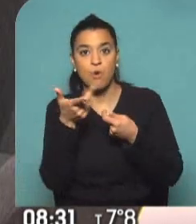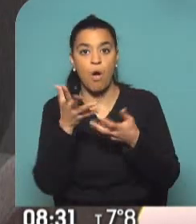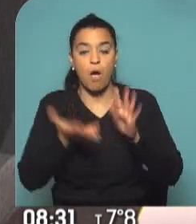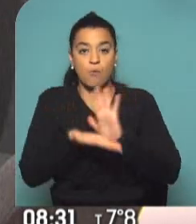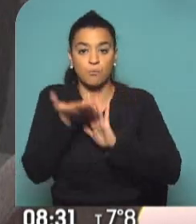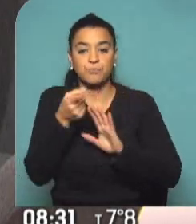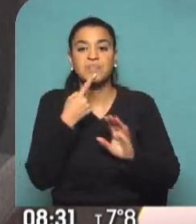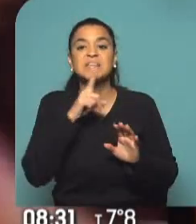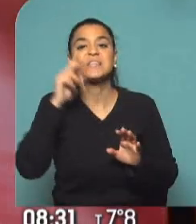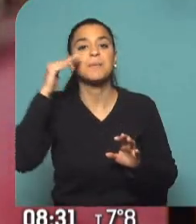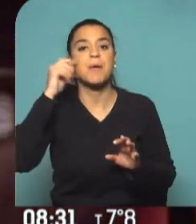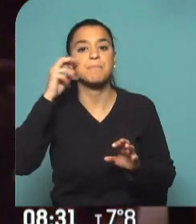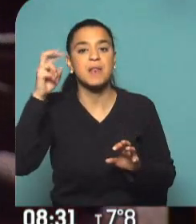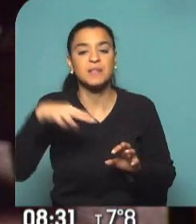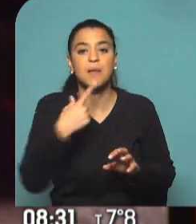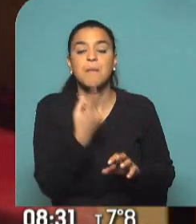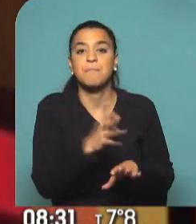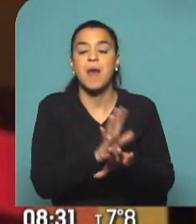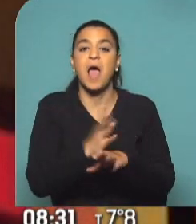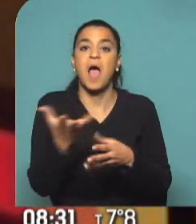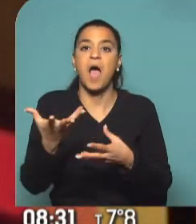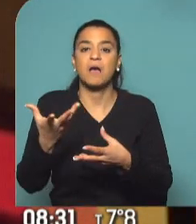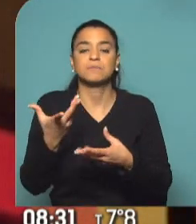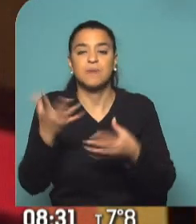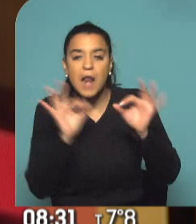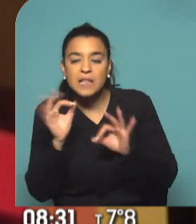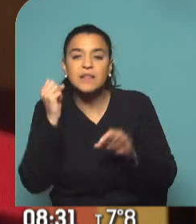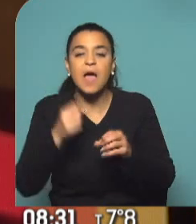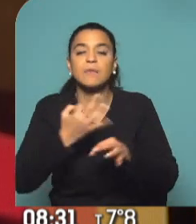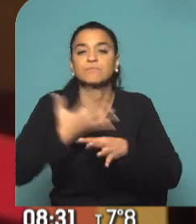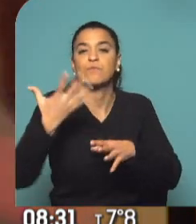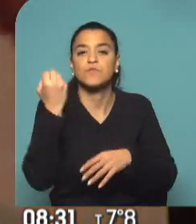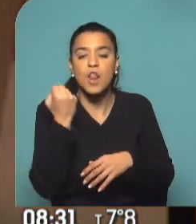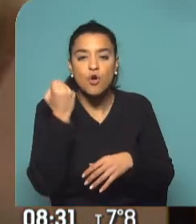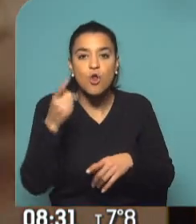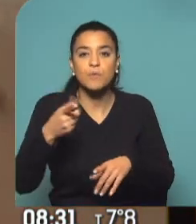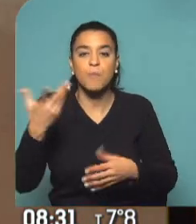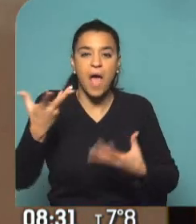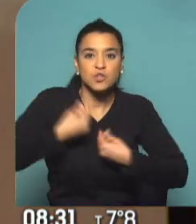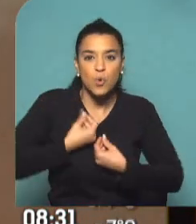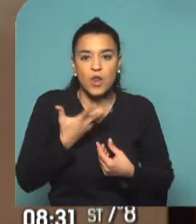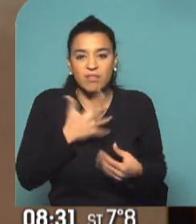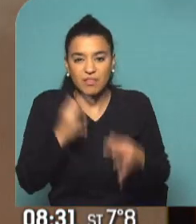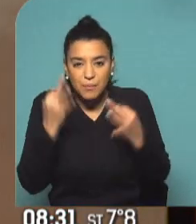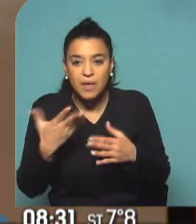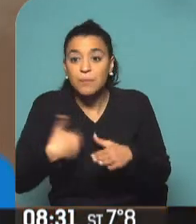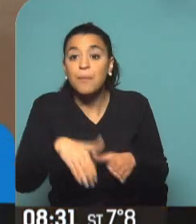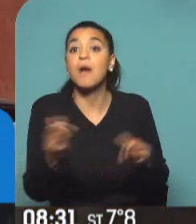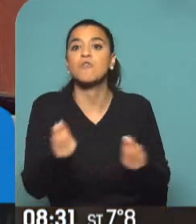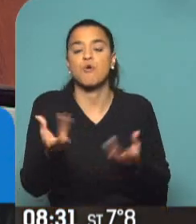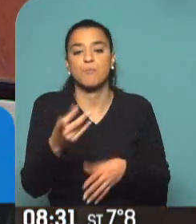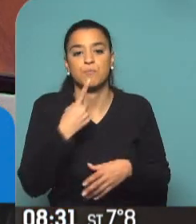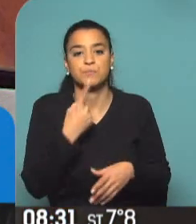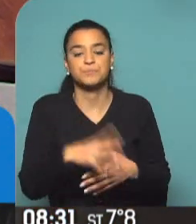Raúl Timerman, que es analista político, para ayudarnos a justamente analizar lo que se viene a partir de hoy. ¿Cómo le va? Buen día. ¿Qué tal? Buen día, Raúl. Gracias por venir.